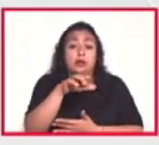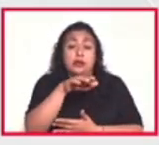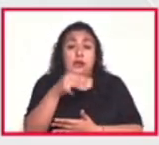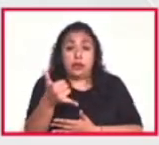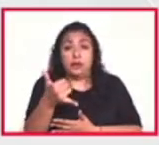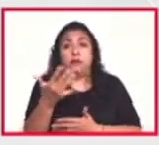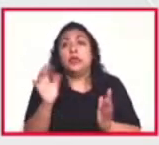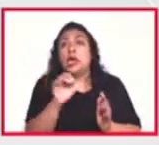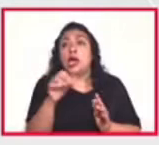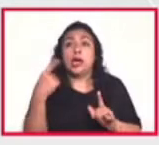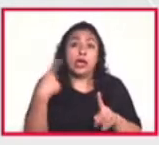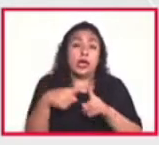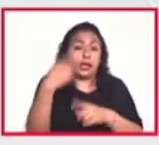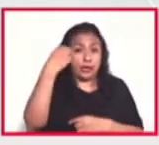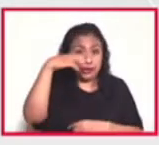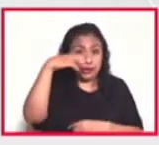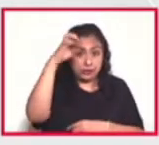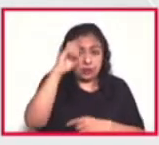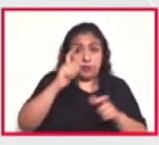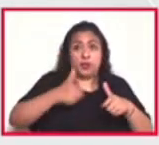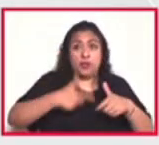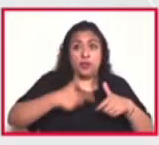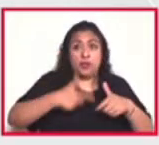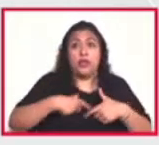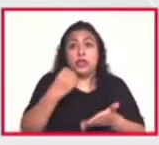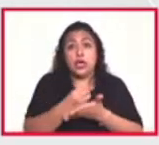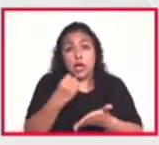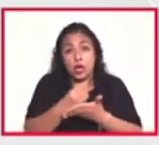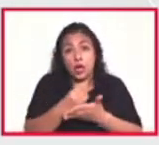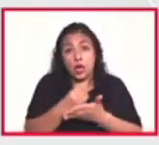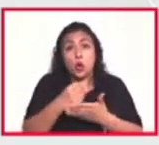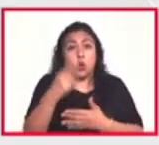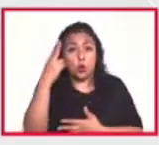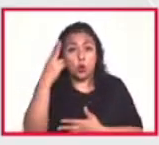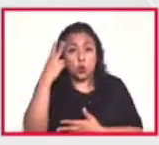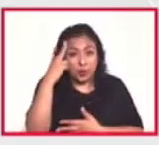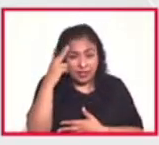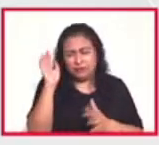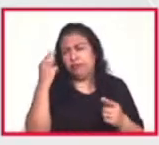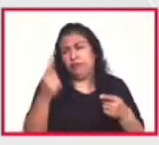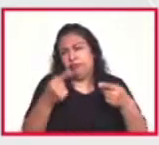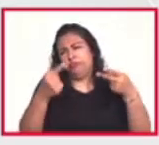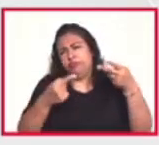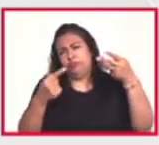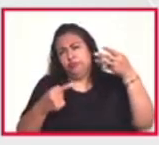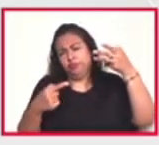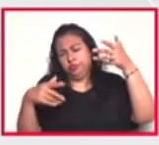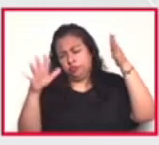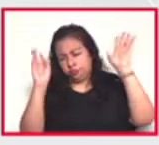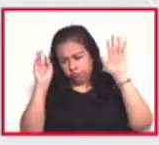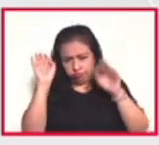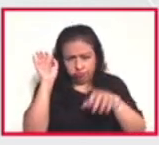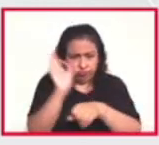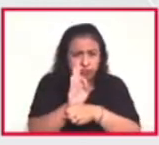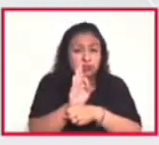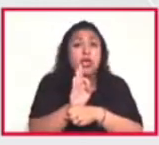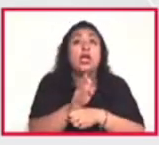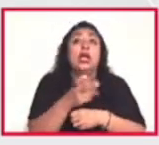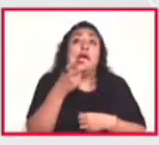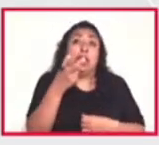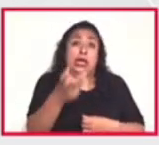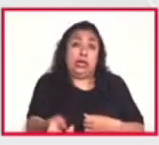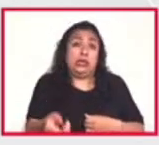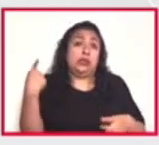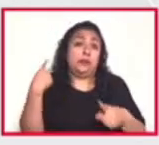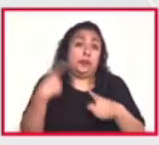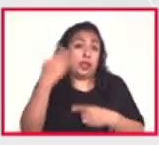por trayectoria, la medalla de oro al mérito en Bellas Artes, y un largo etcétera, que avalan no solo esta larga